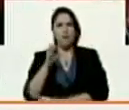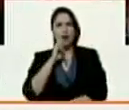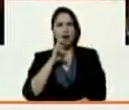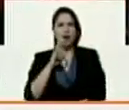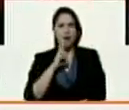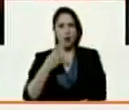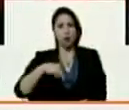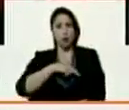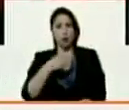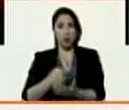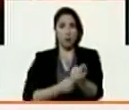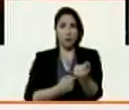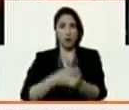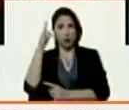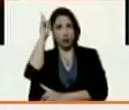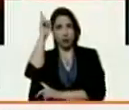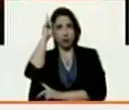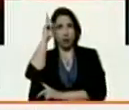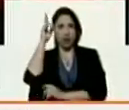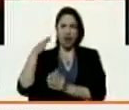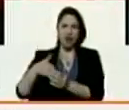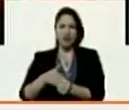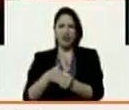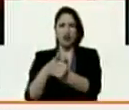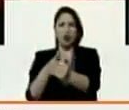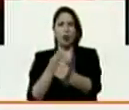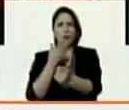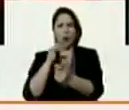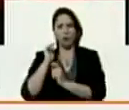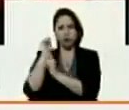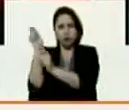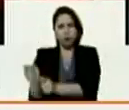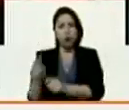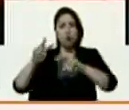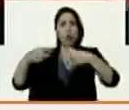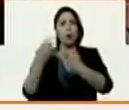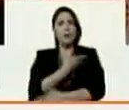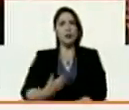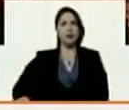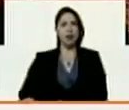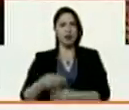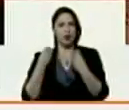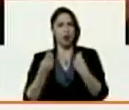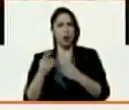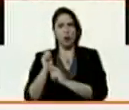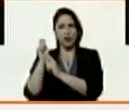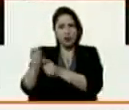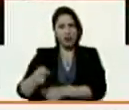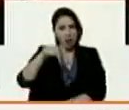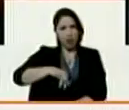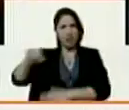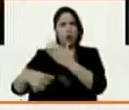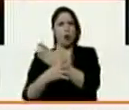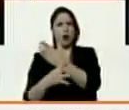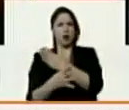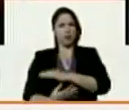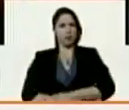hermanos indígenas, el guión de designar un presidente como designaron aquí a Juanito